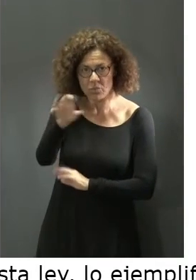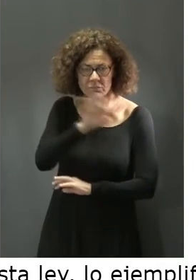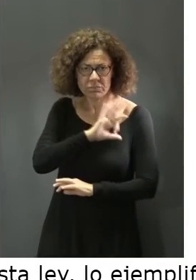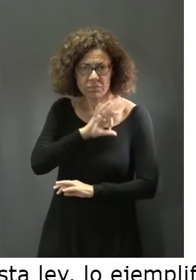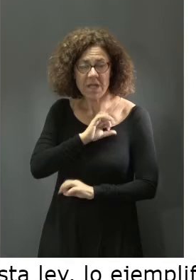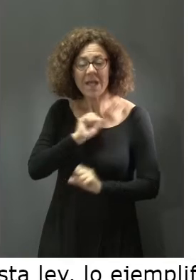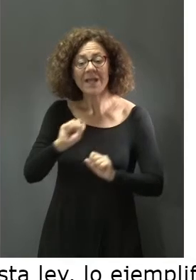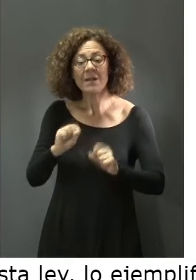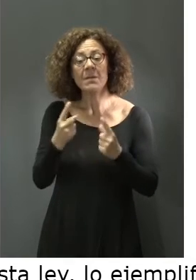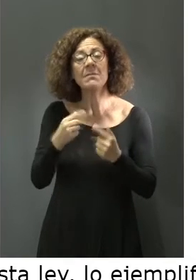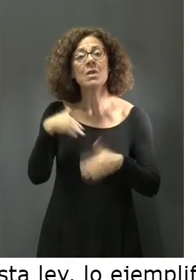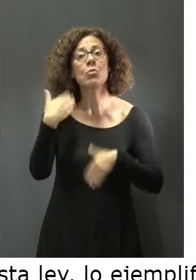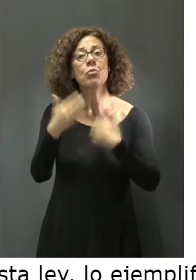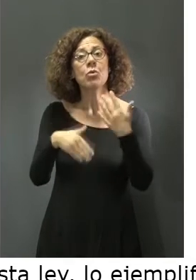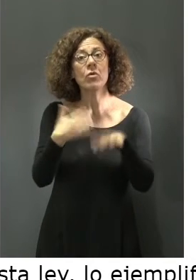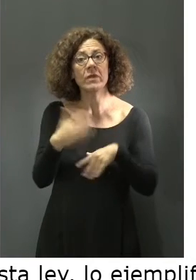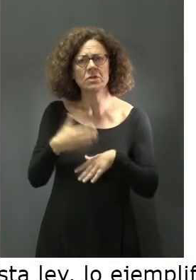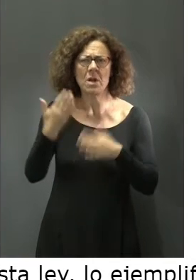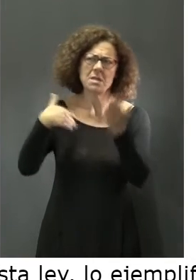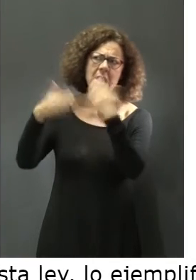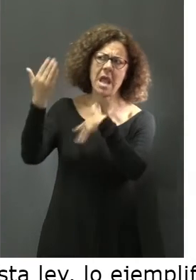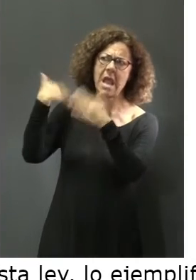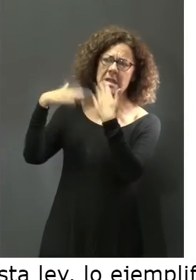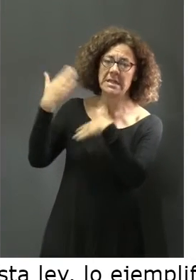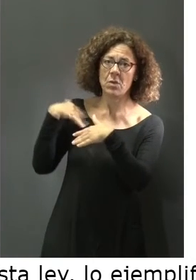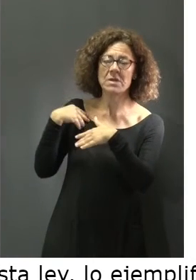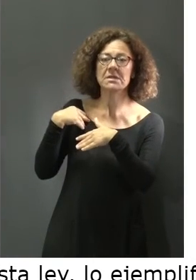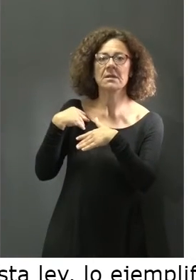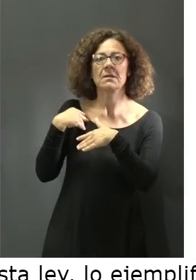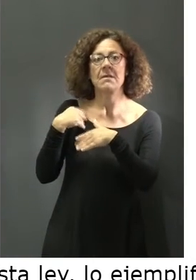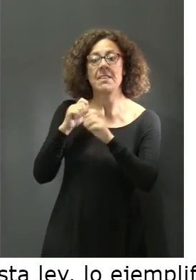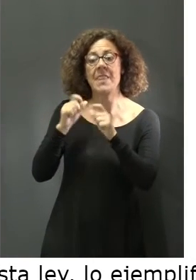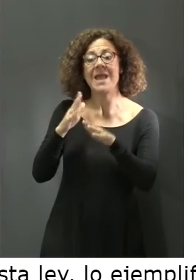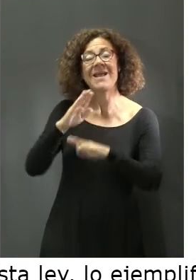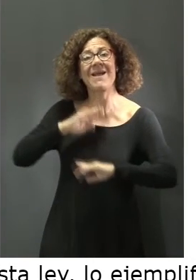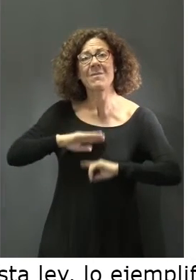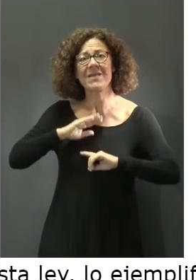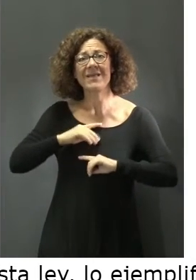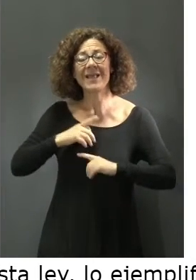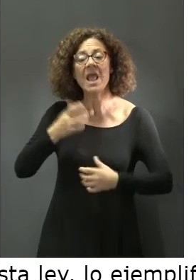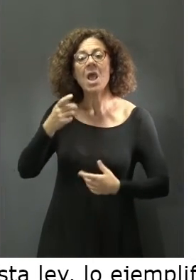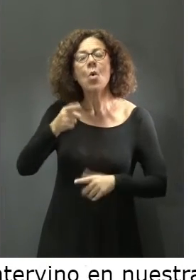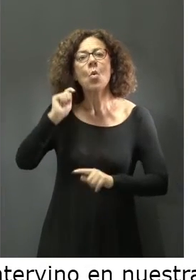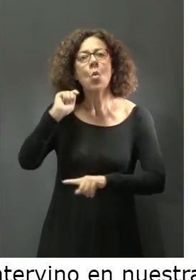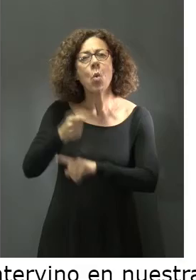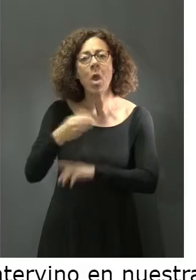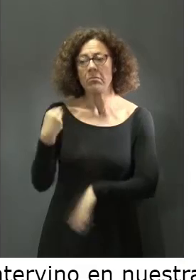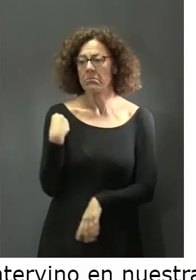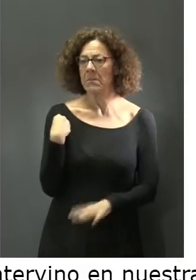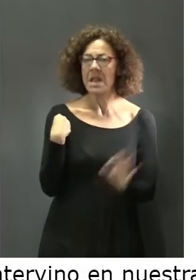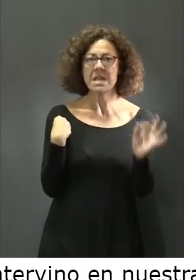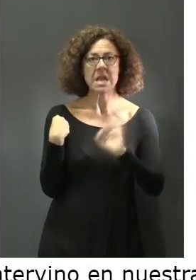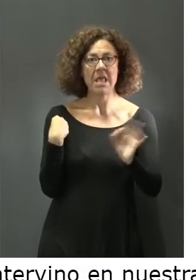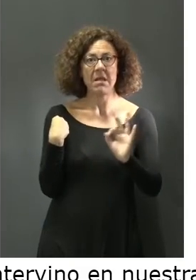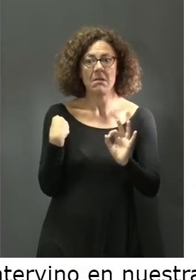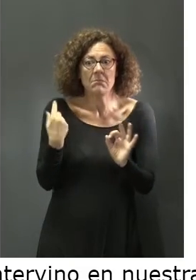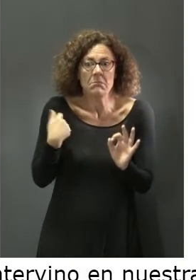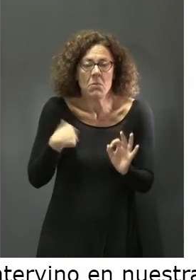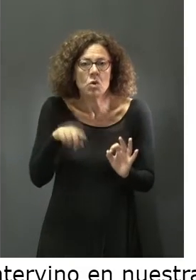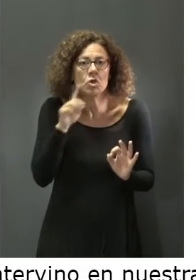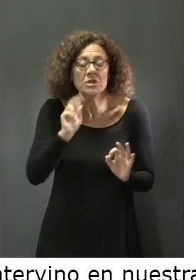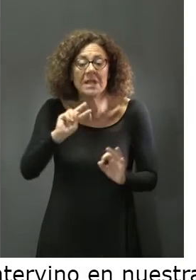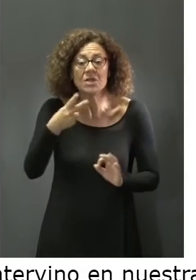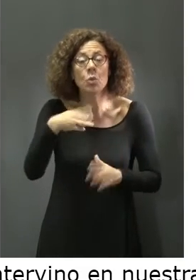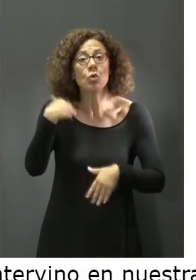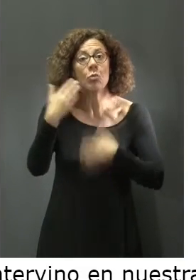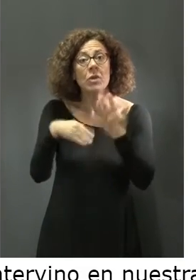en el primer proceso que tuvo, en las antiguas incapacitaciones, el juez ni siquiera le interrogó. Dice, y yo no sé por qué, en el segundo